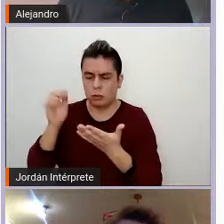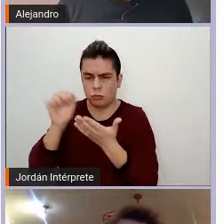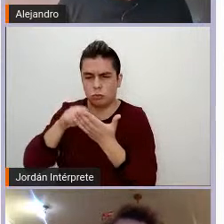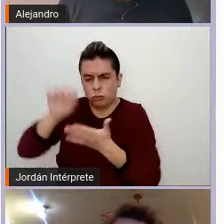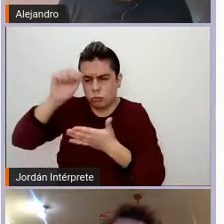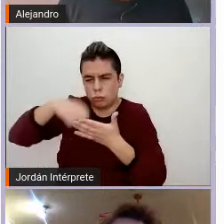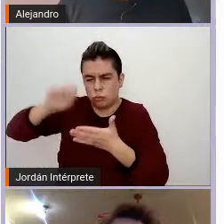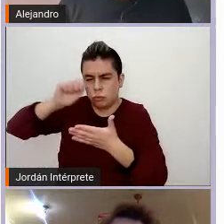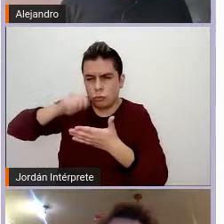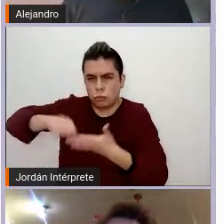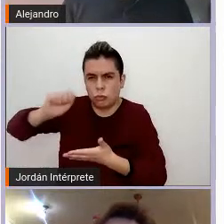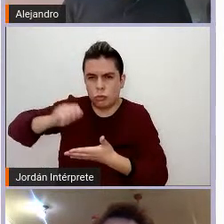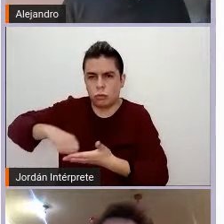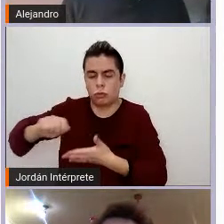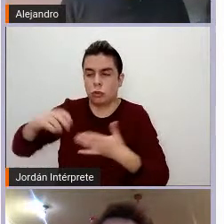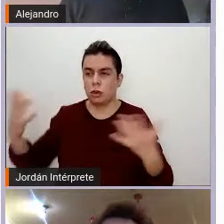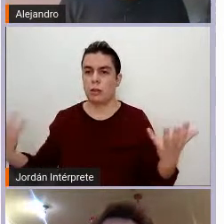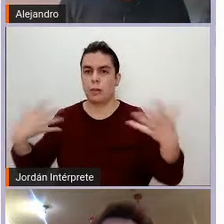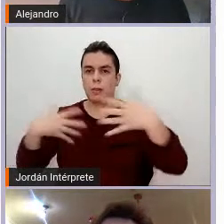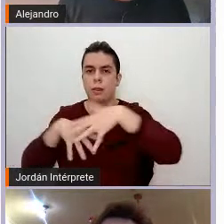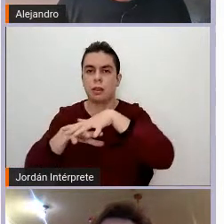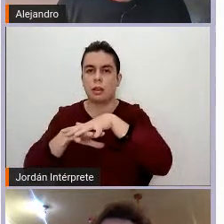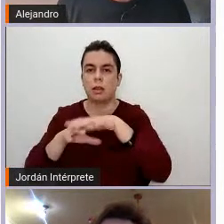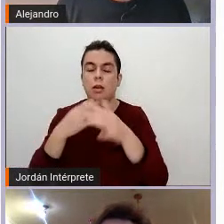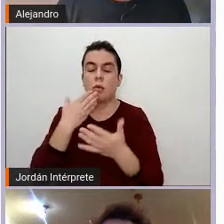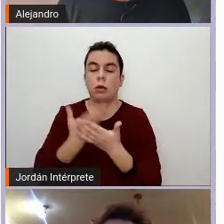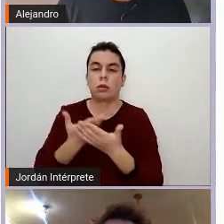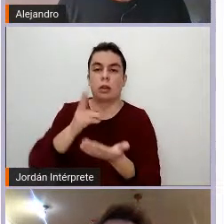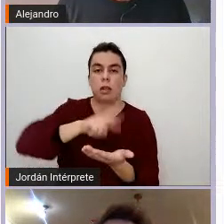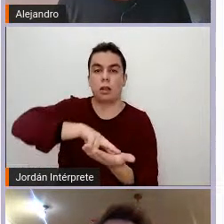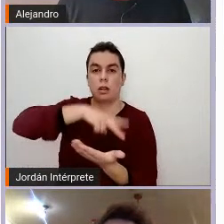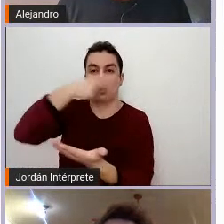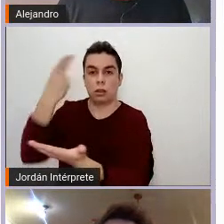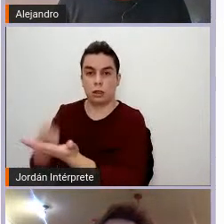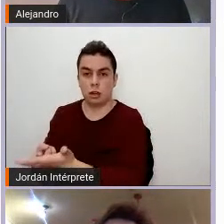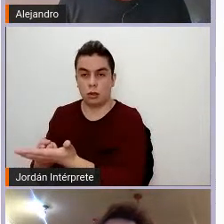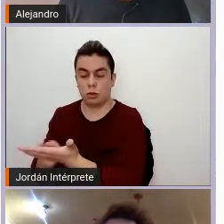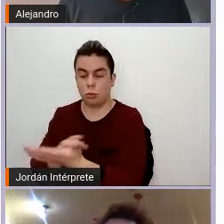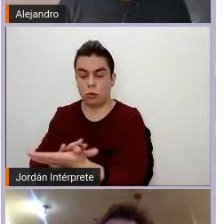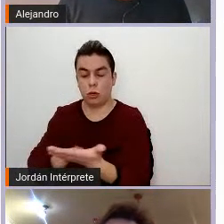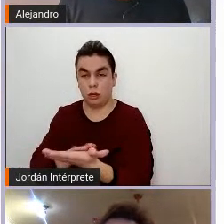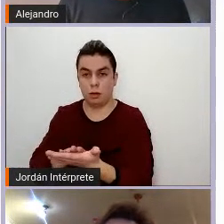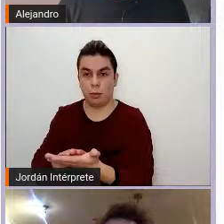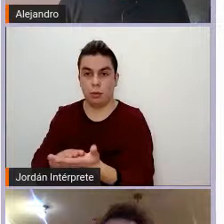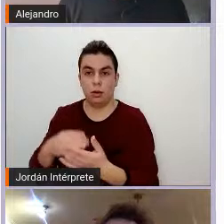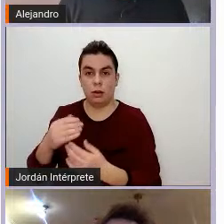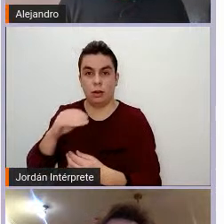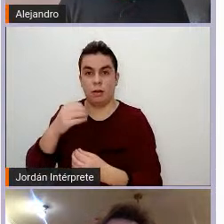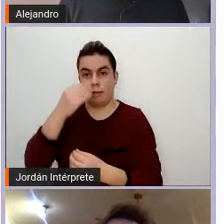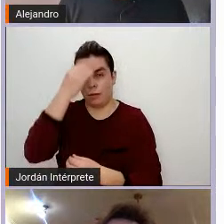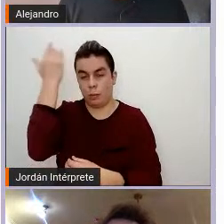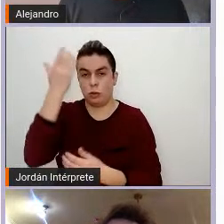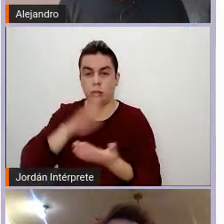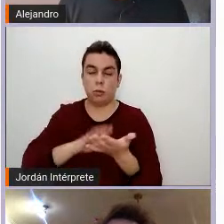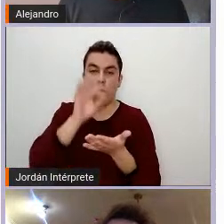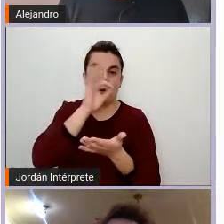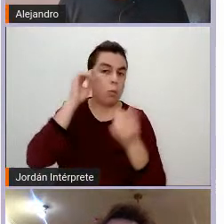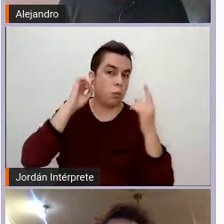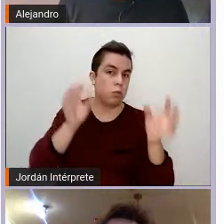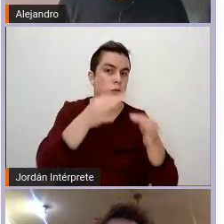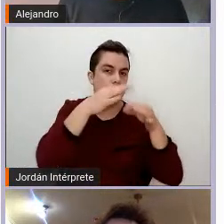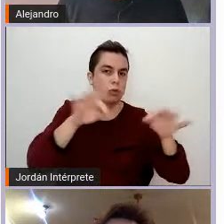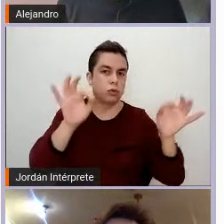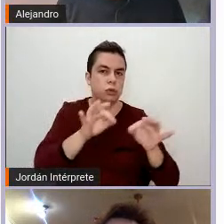de aquellos ejemplos en donde hay elementos traducidos de un medio a otro, como la famosa traducción de elementos musicales a la pintura